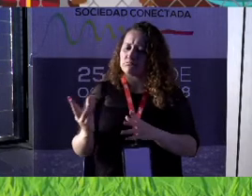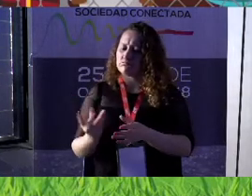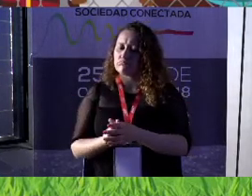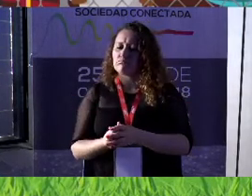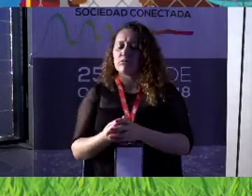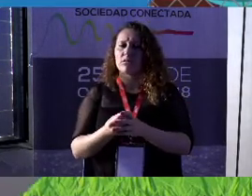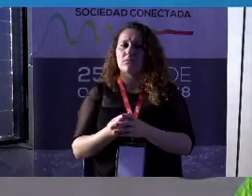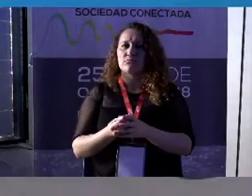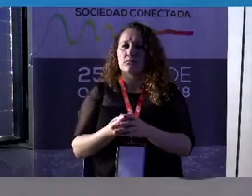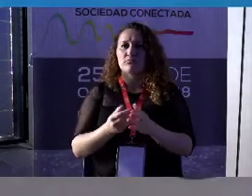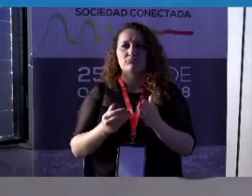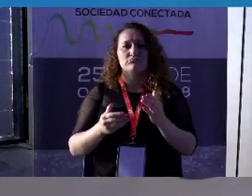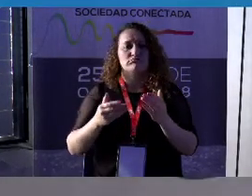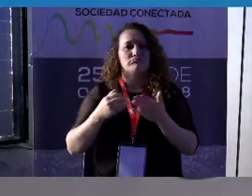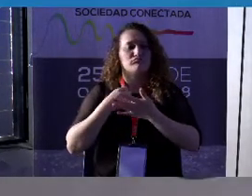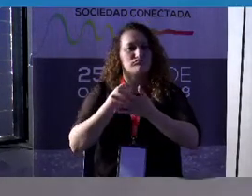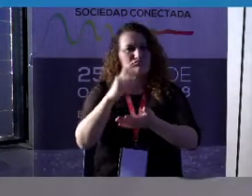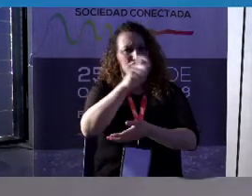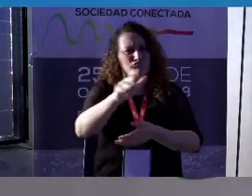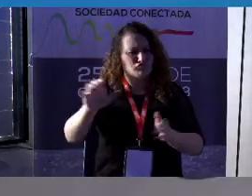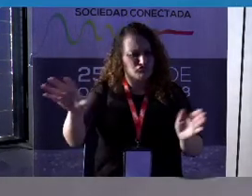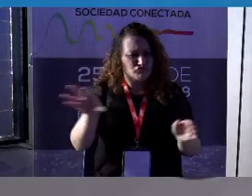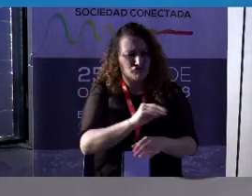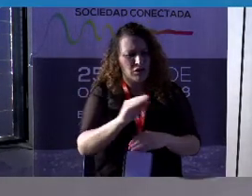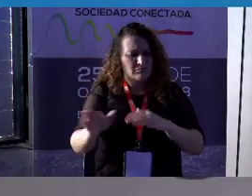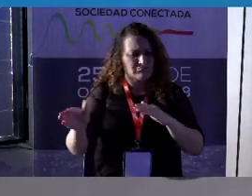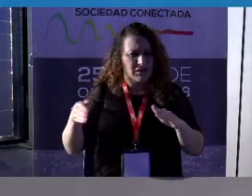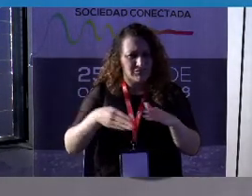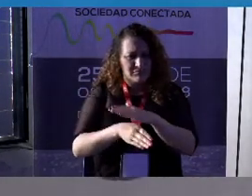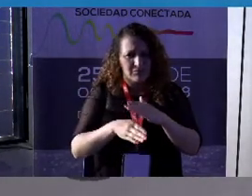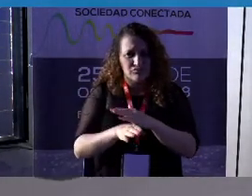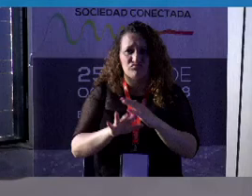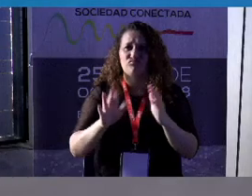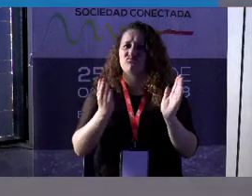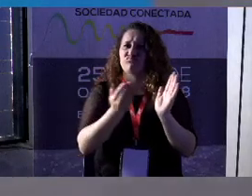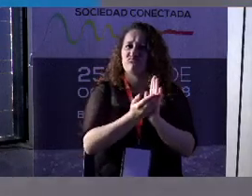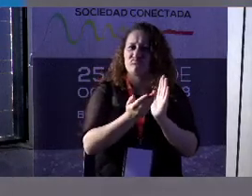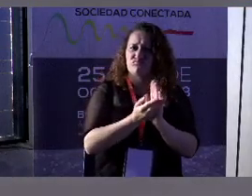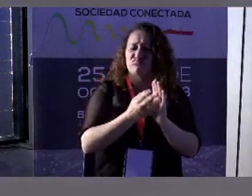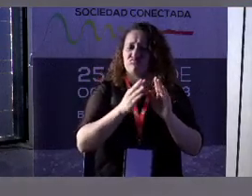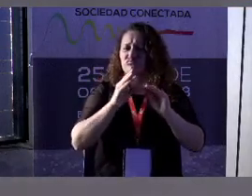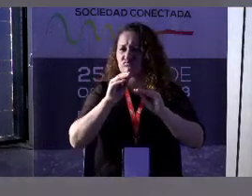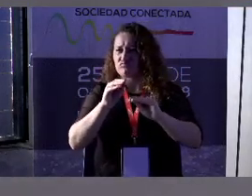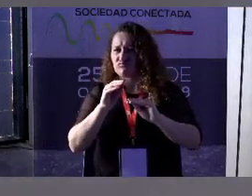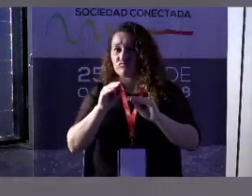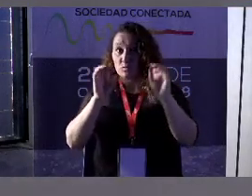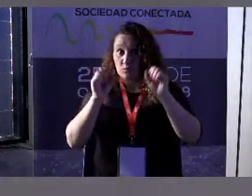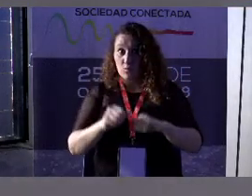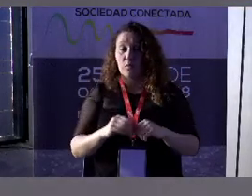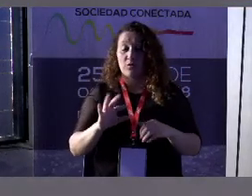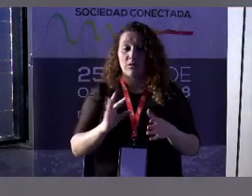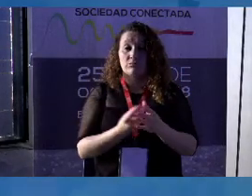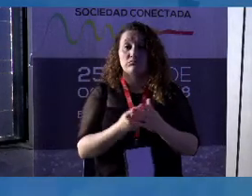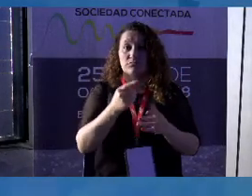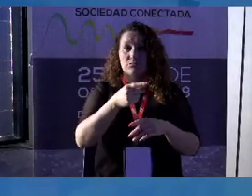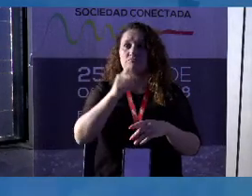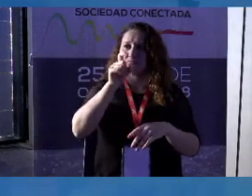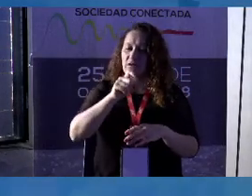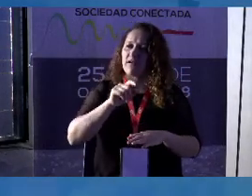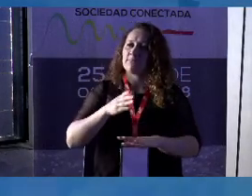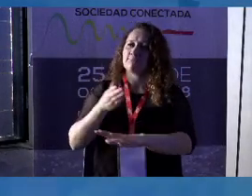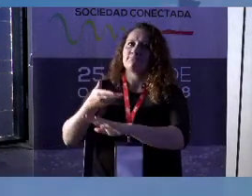las personas y construir a todos los niveles instituciones eficaces e inclusivas que rindan cuentas